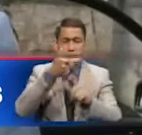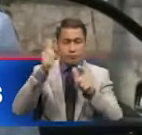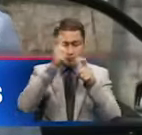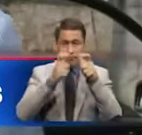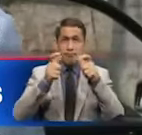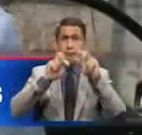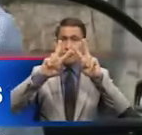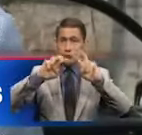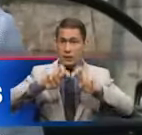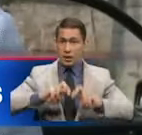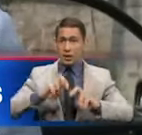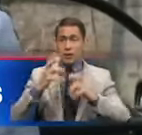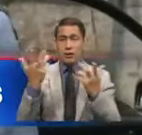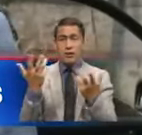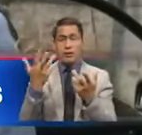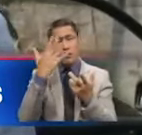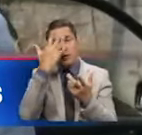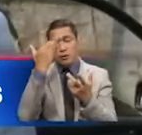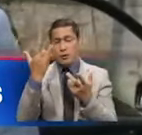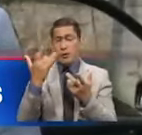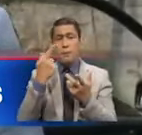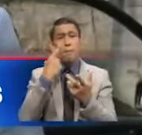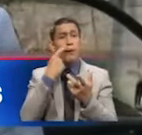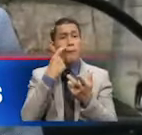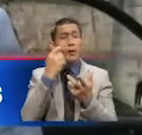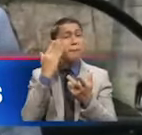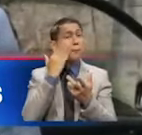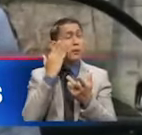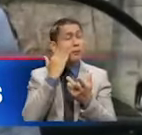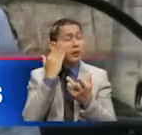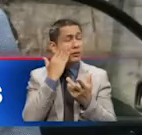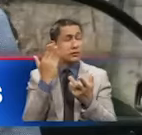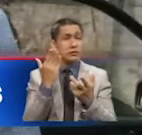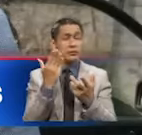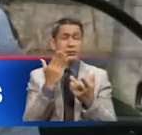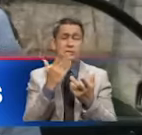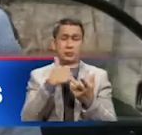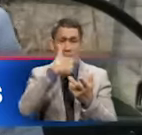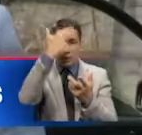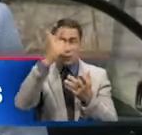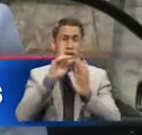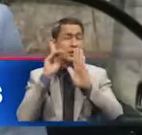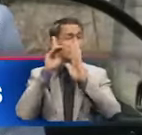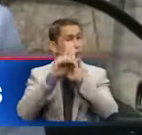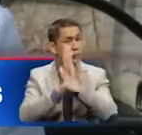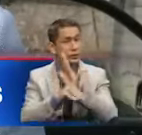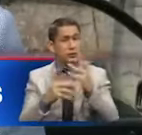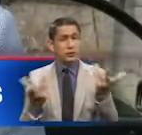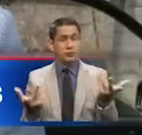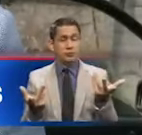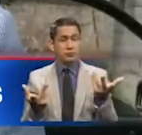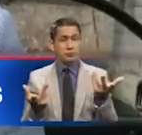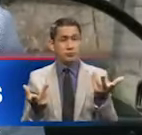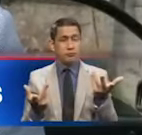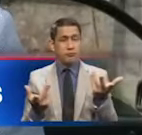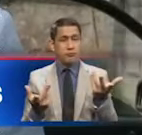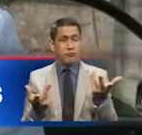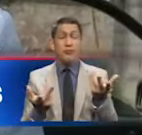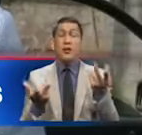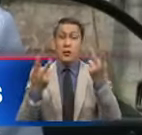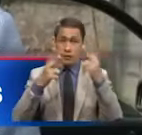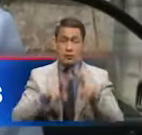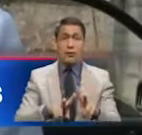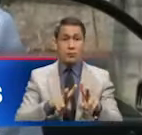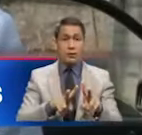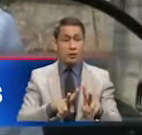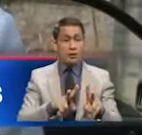por el pudor social, la vergüenza social, los padres no denuncian, y también por la poca credibilidad